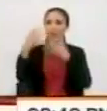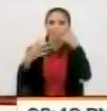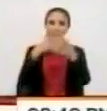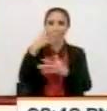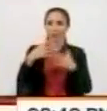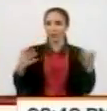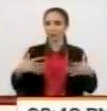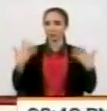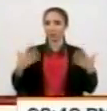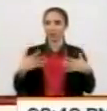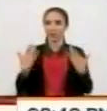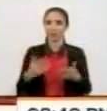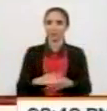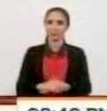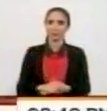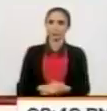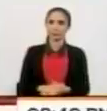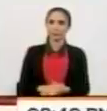Esto,